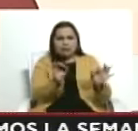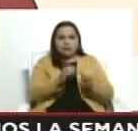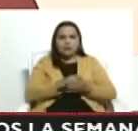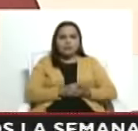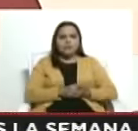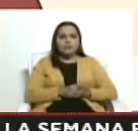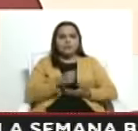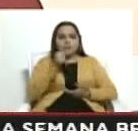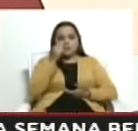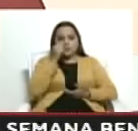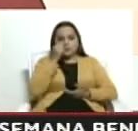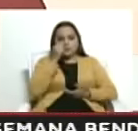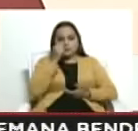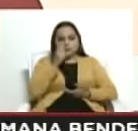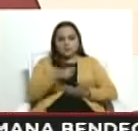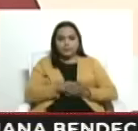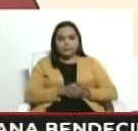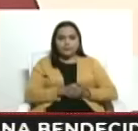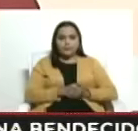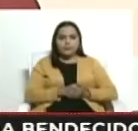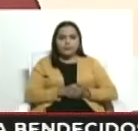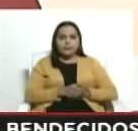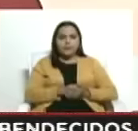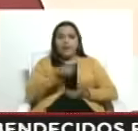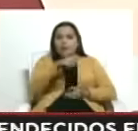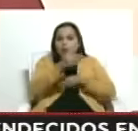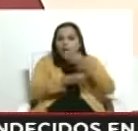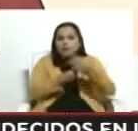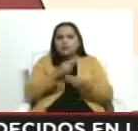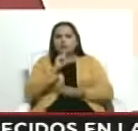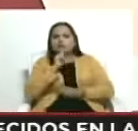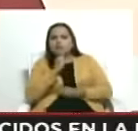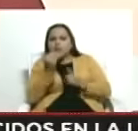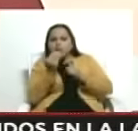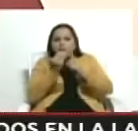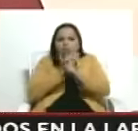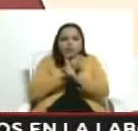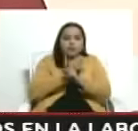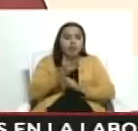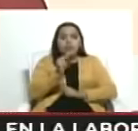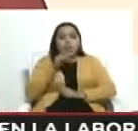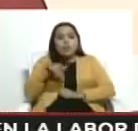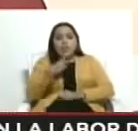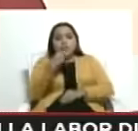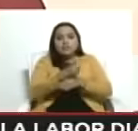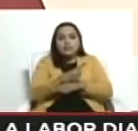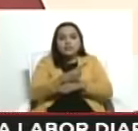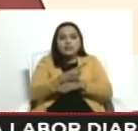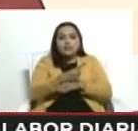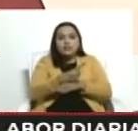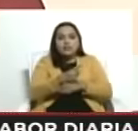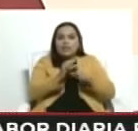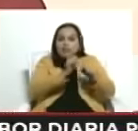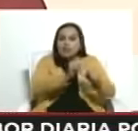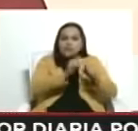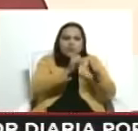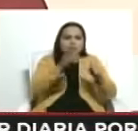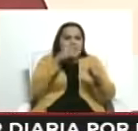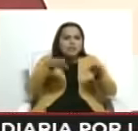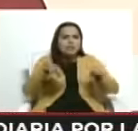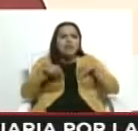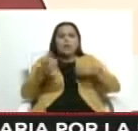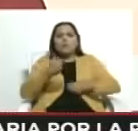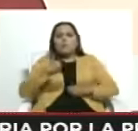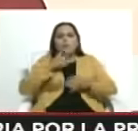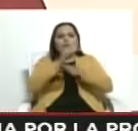El fascismo muta, el fascismo se disfraza. Ahora lo que sí no debe disfrazarse es la lucha contra el fascismo en cualquier forma